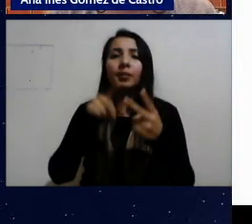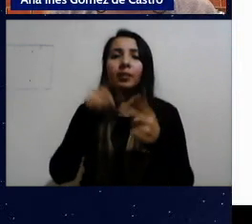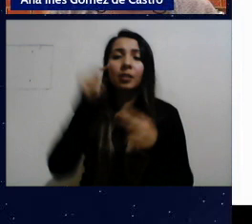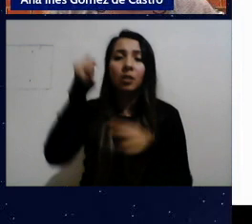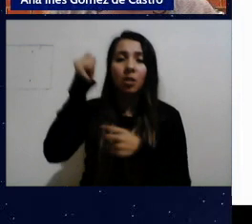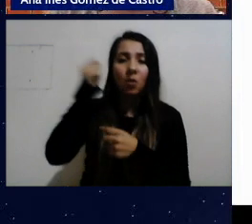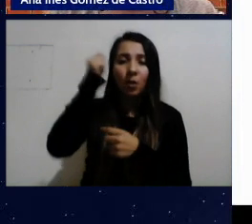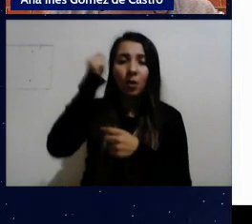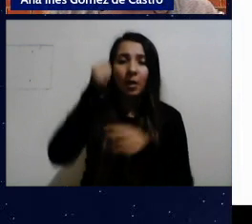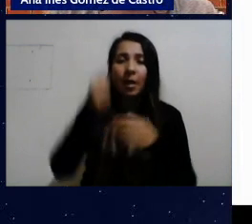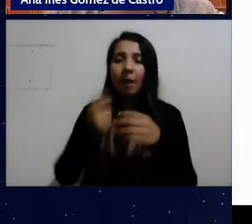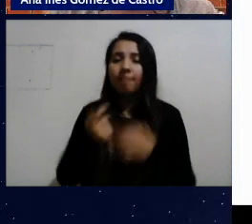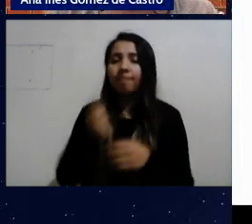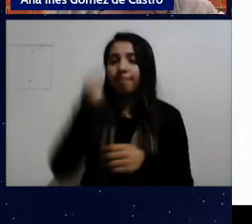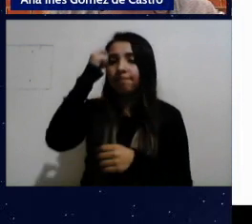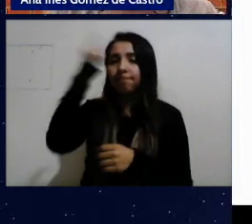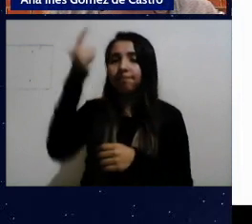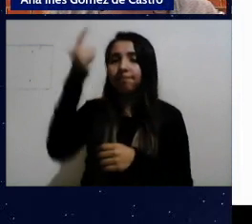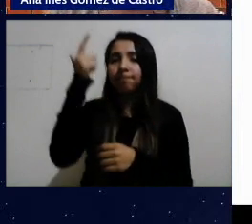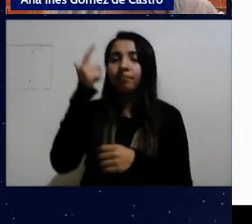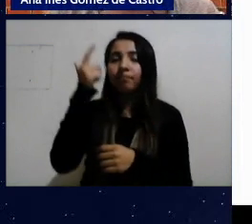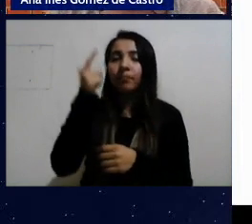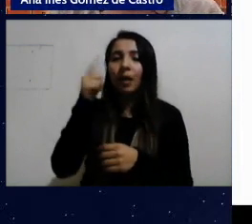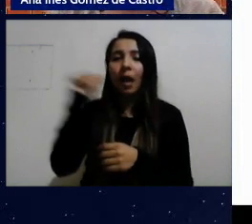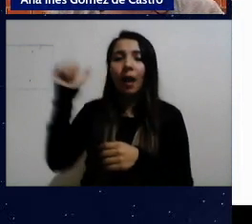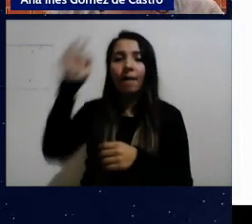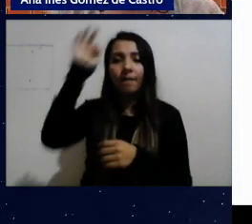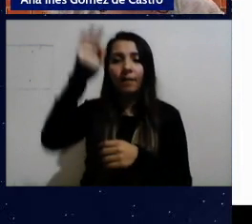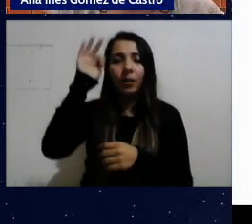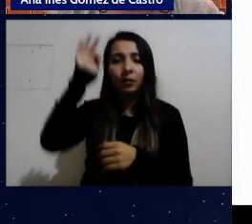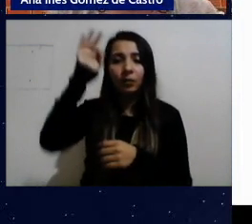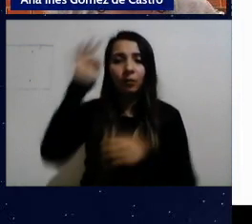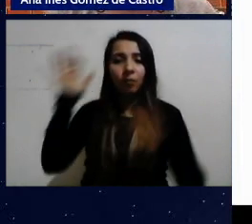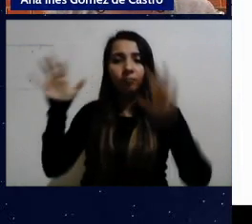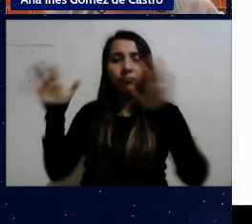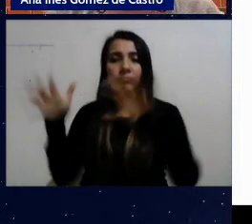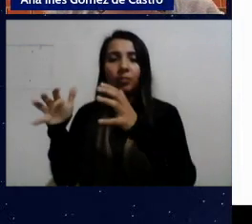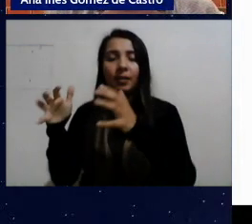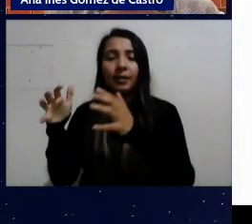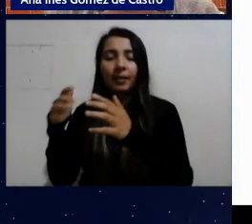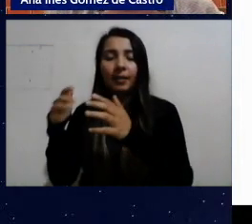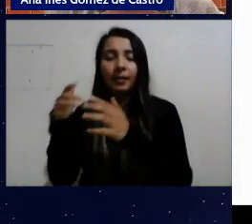originó, digamos, por la escuela filosófica griega, que es